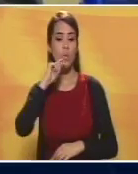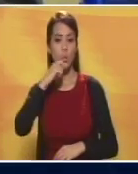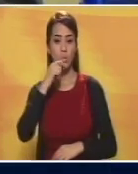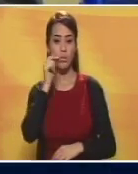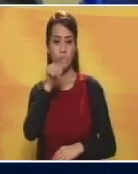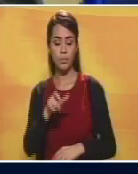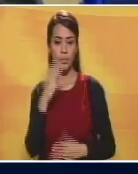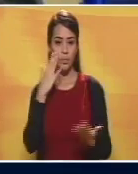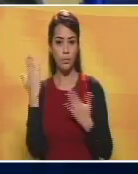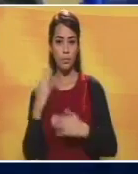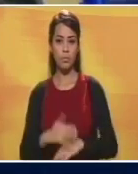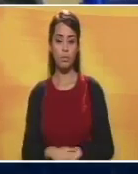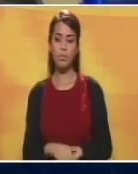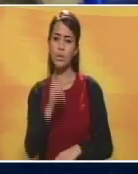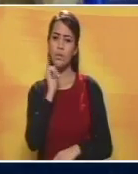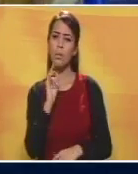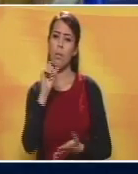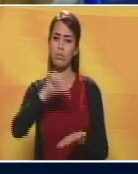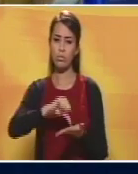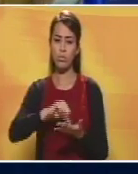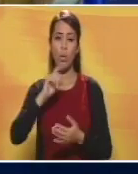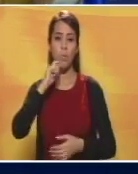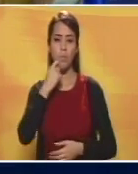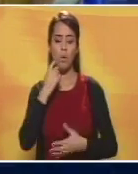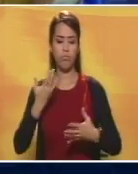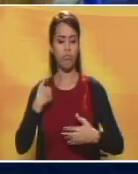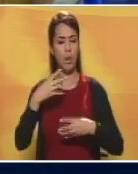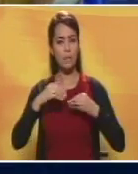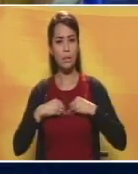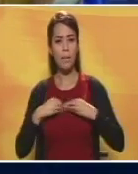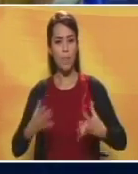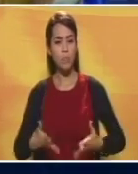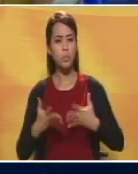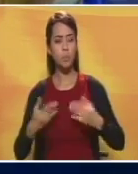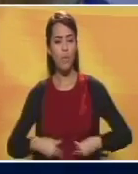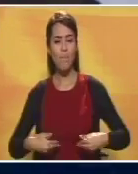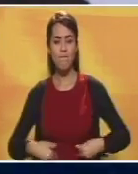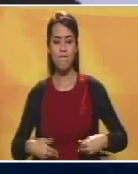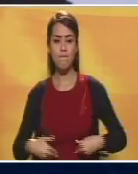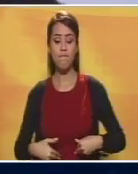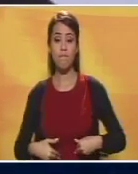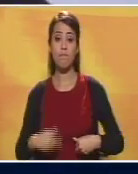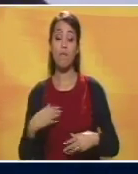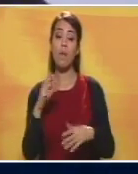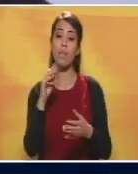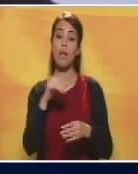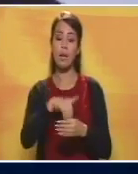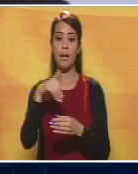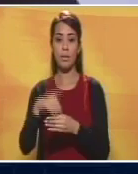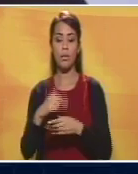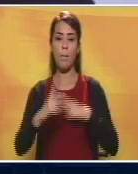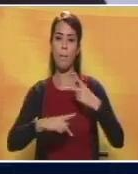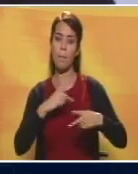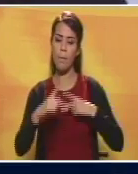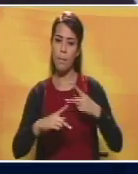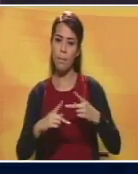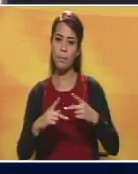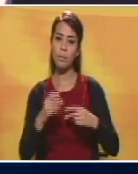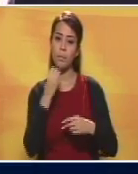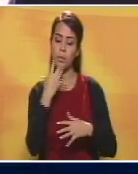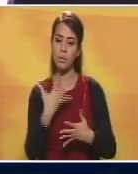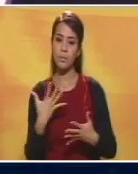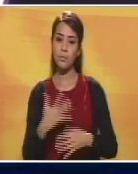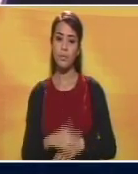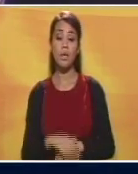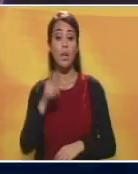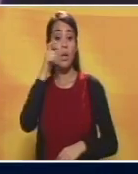Ryabkov expresó que Moscú reconoce los esfuerzos del órgano electoral por llevar a un buen término el proceso. Aseveró que los pueblos